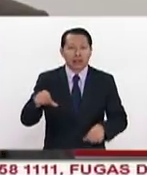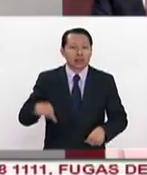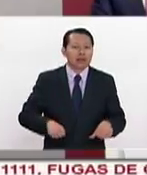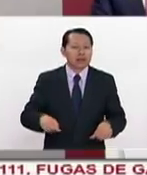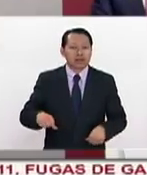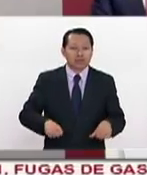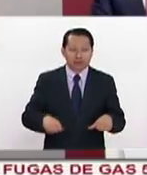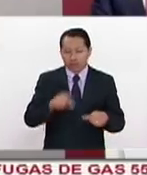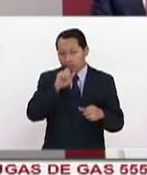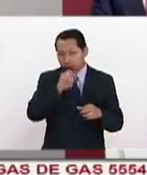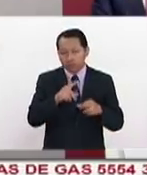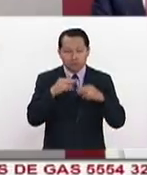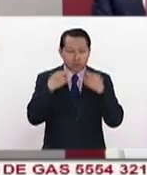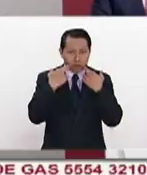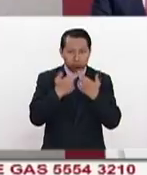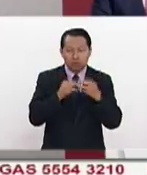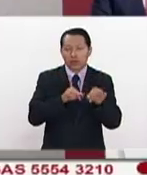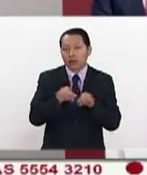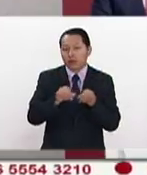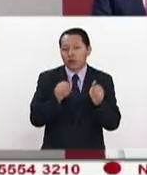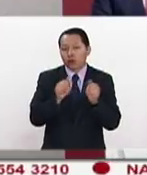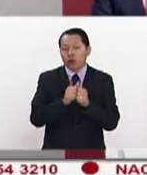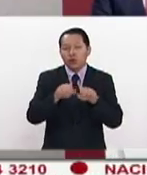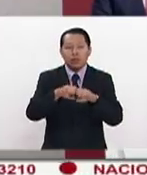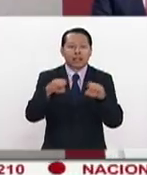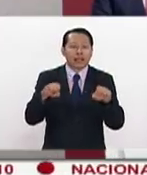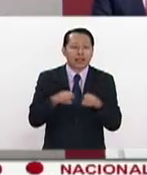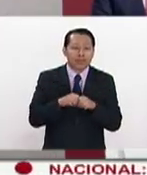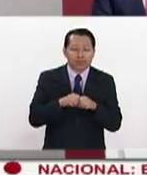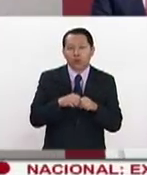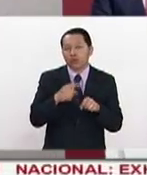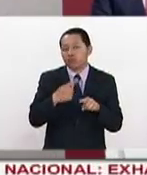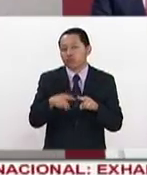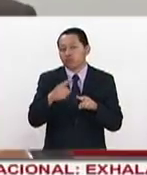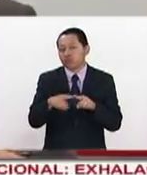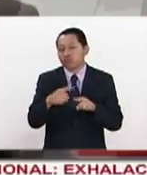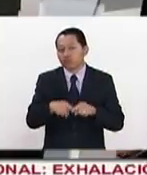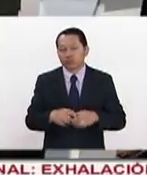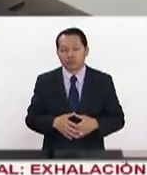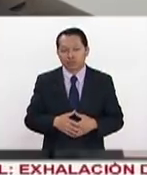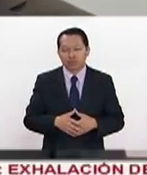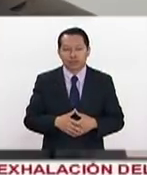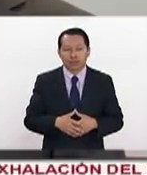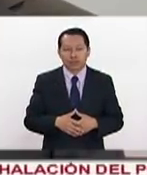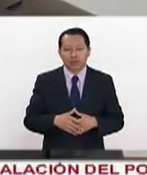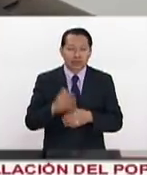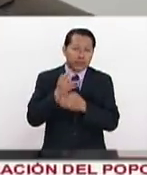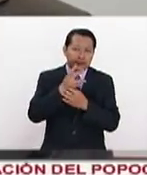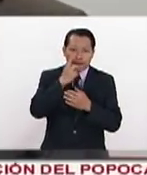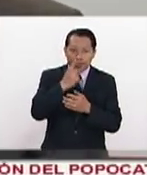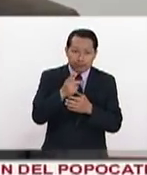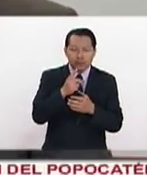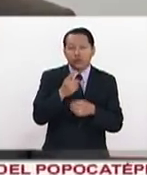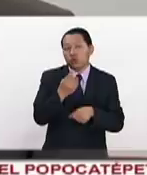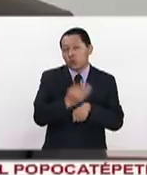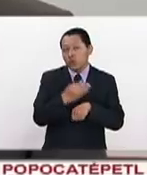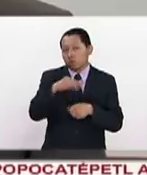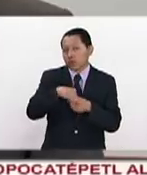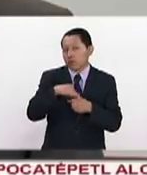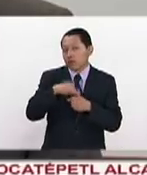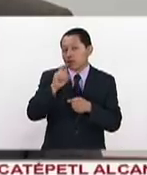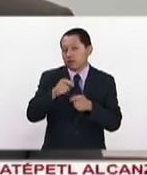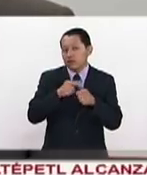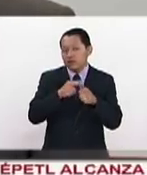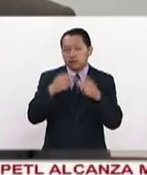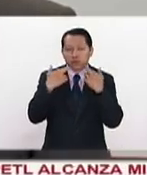actividades privadas, sus reuniones de trabajo con su equipo de colaboradores. Dijo que con la contienda electoral van a